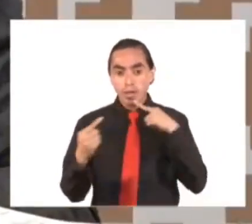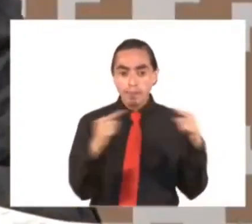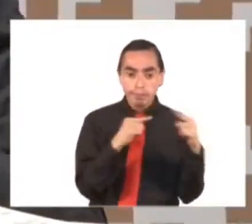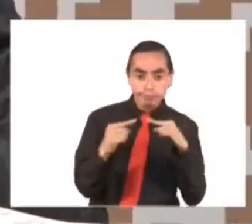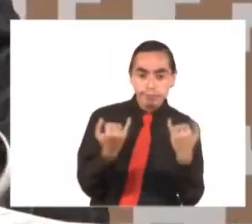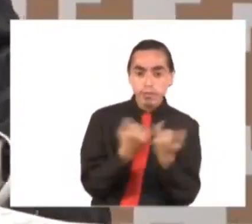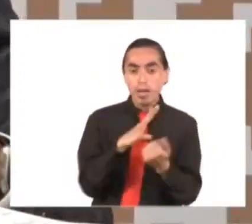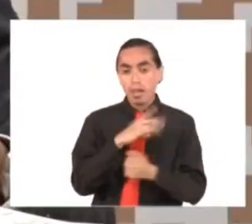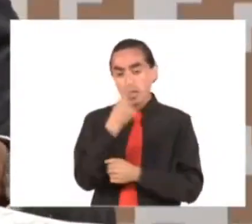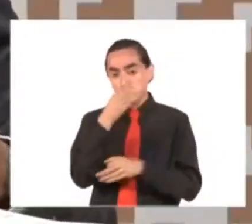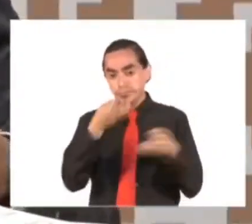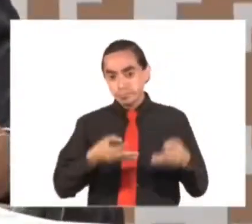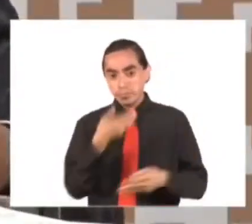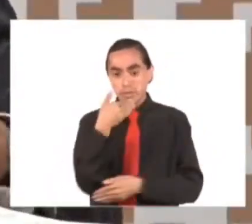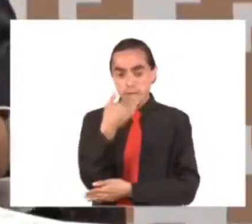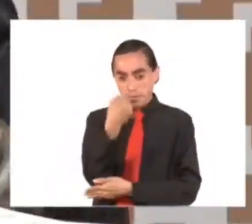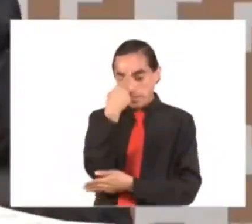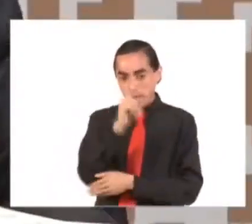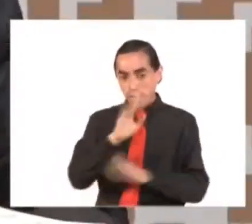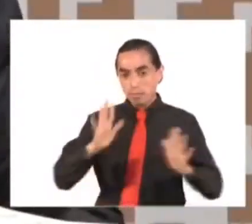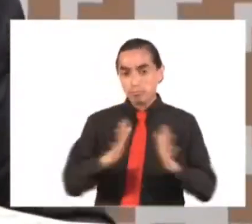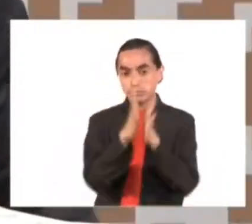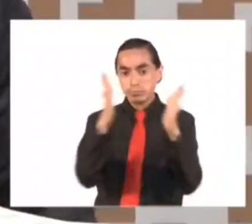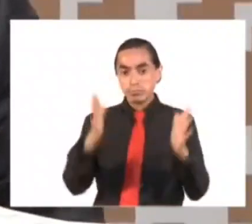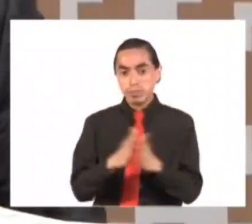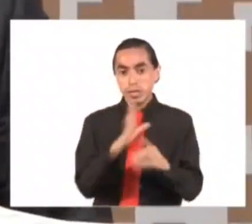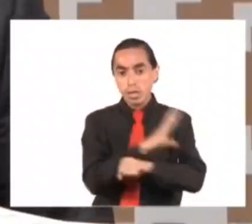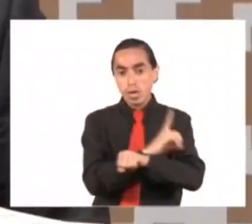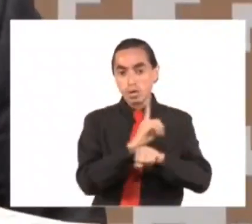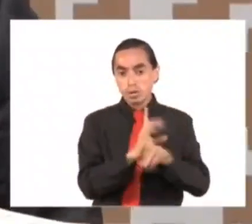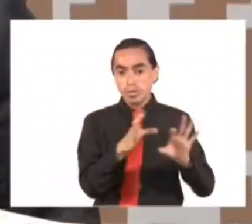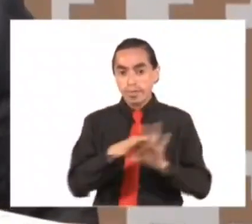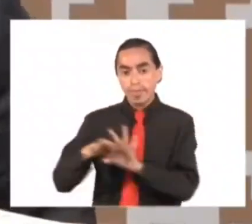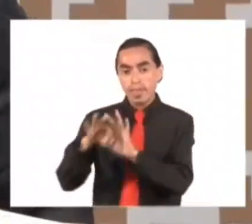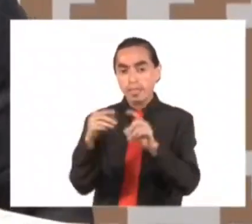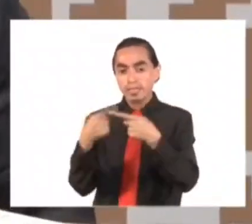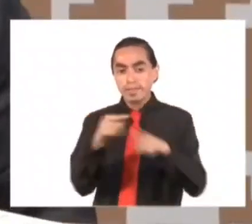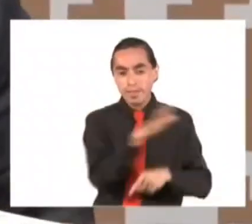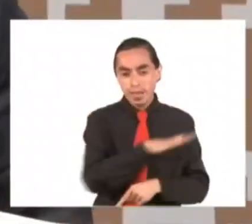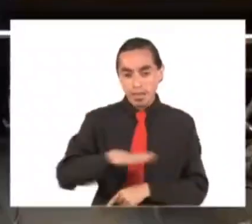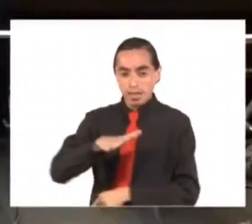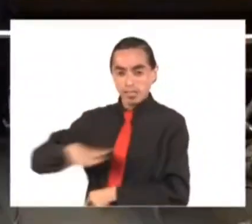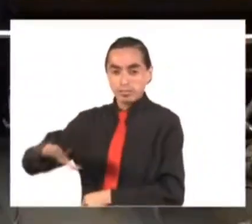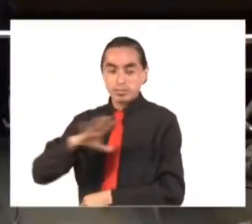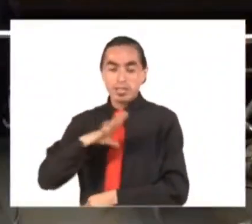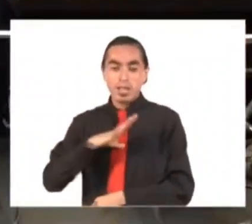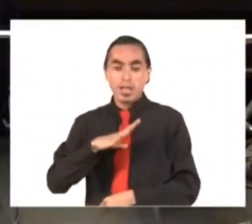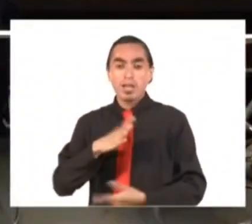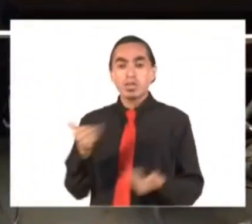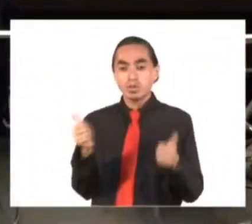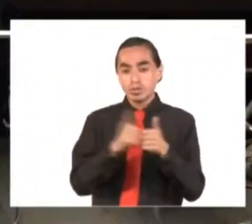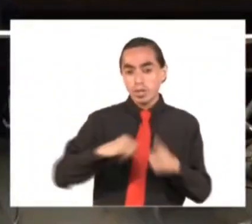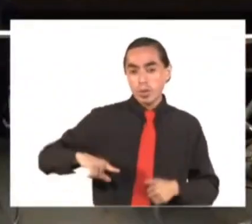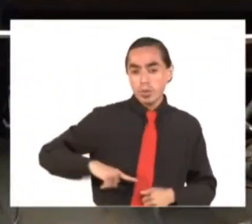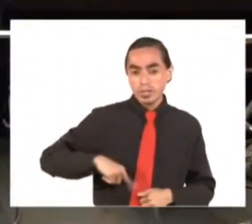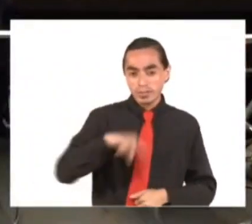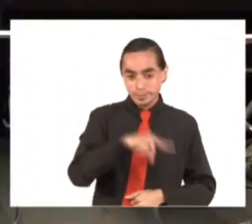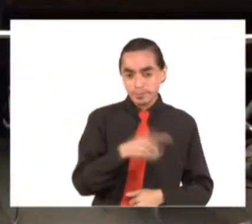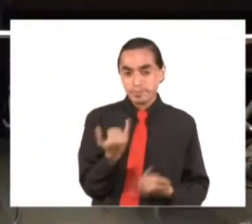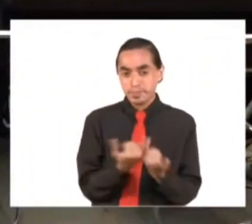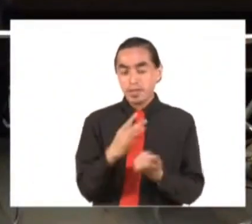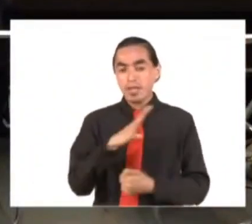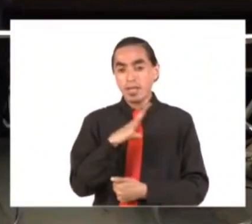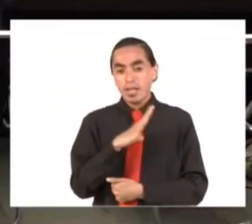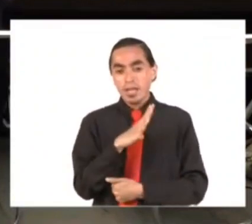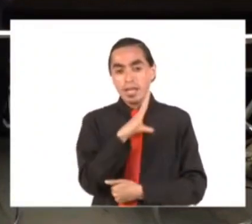que garantiza la participación y coordinación de los distintos sectores de la sociedad con el gobierno local. La